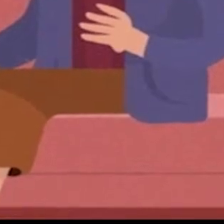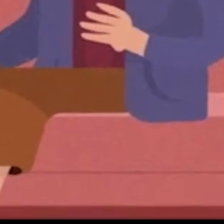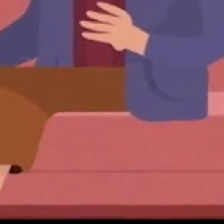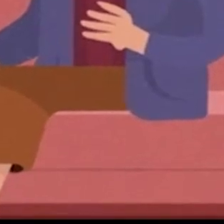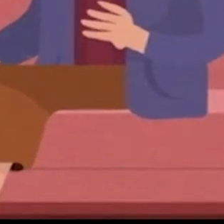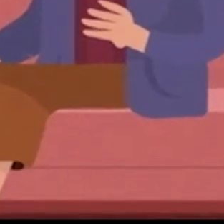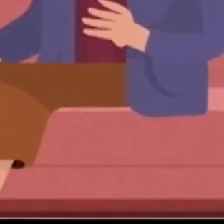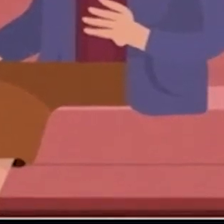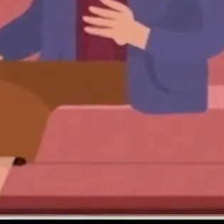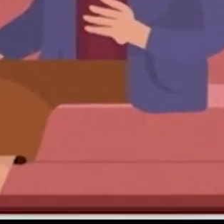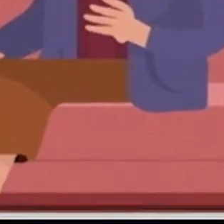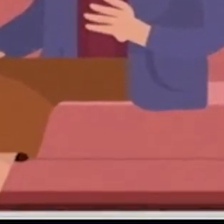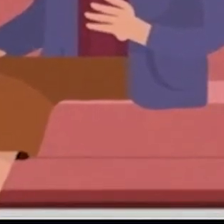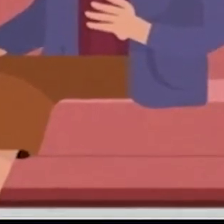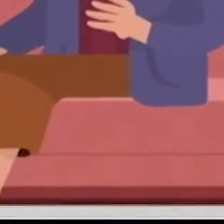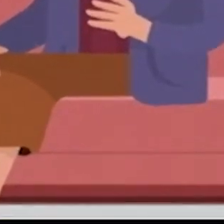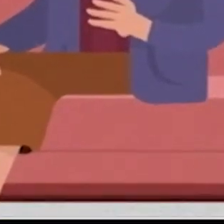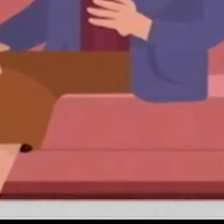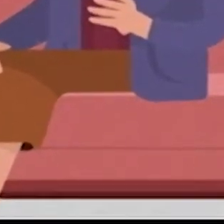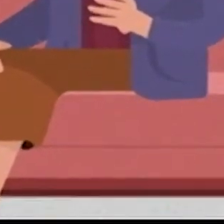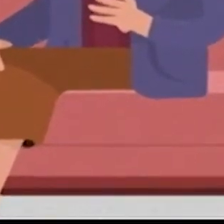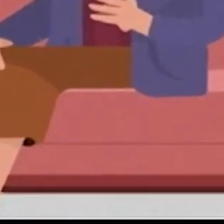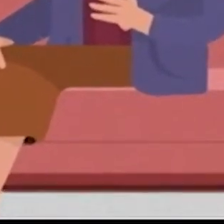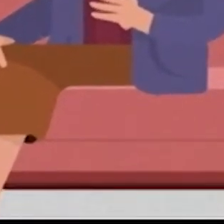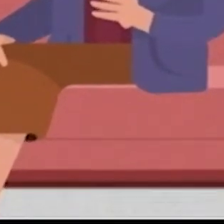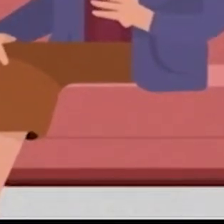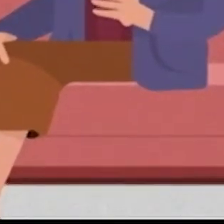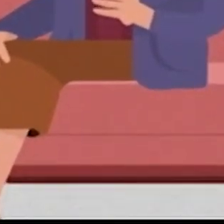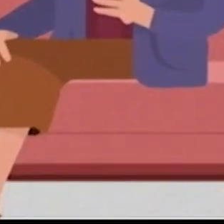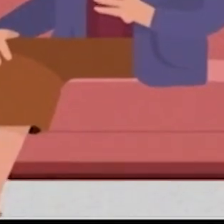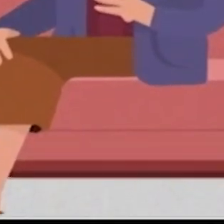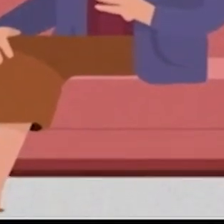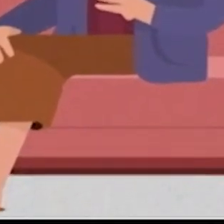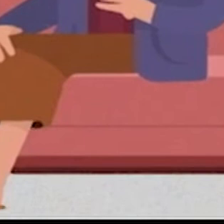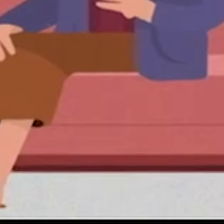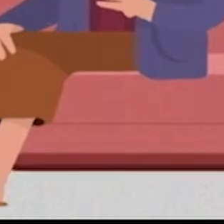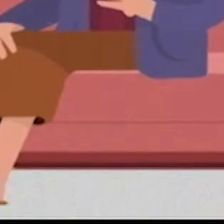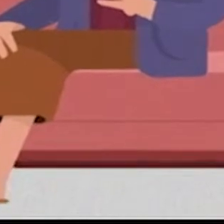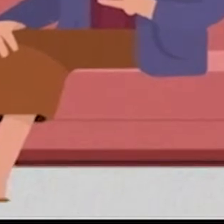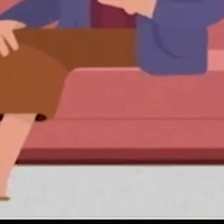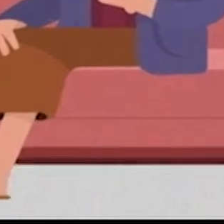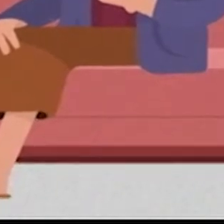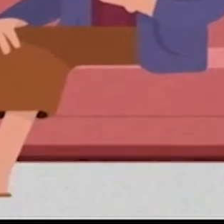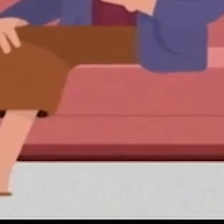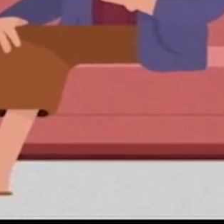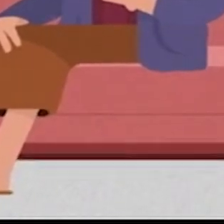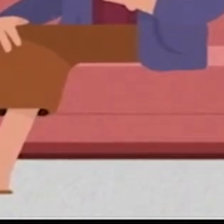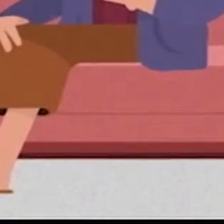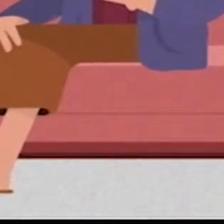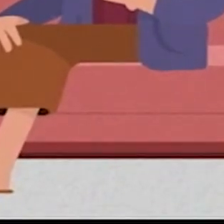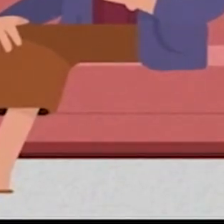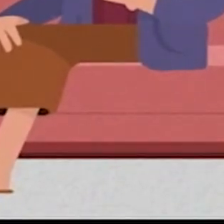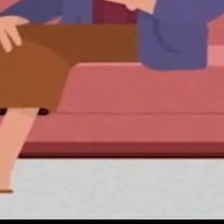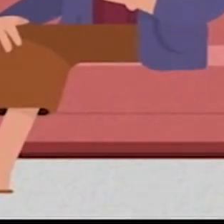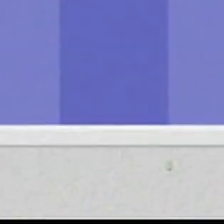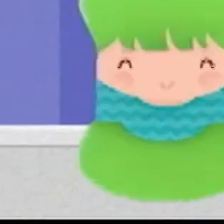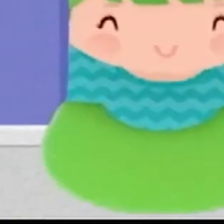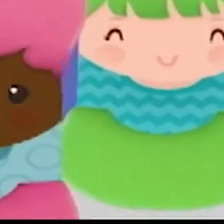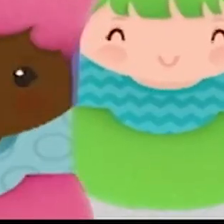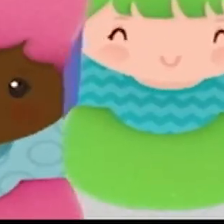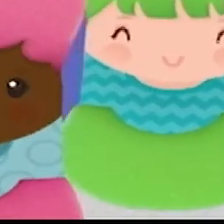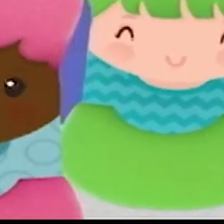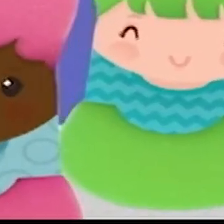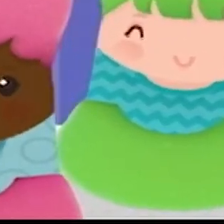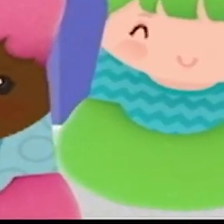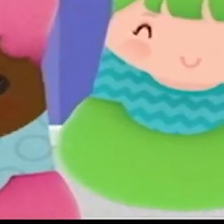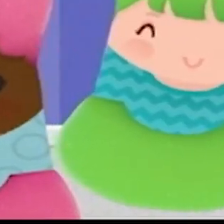que pasé mucho tiempo en internet. Aprovecha y pasa más tiempo de calidad junto a mí. ¡Aprendamos en casa!